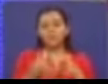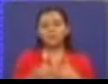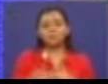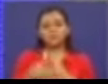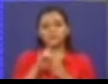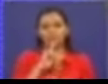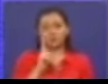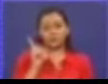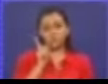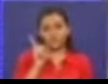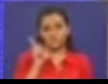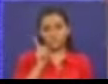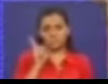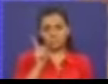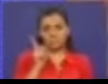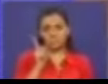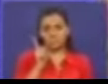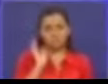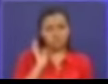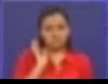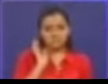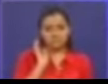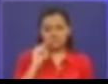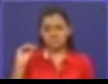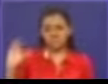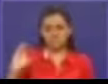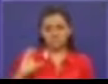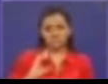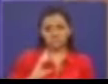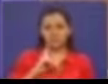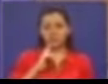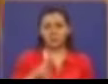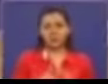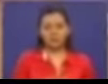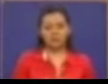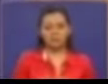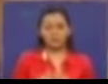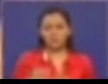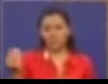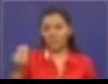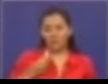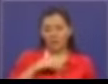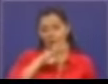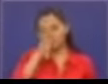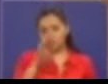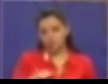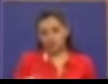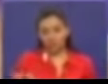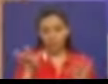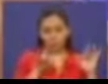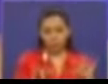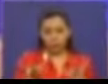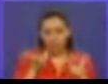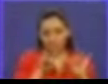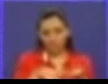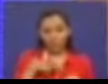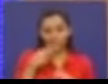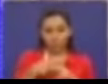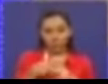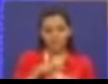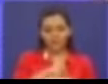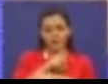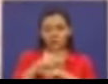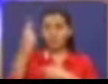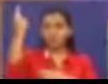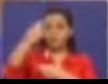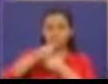Unidos. Esa gente ni sabía cuánto ganaba porque recibía de los Estados Unidos, nos ponían las camionetas, las computadoras. Nombraban al director, era